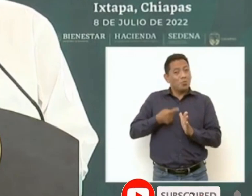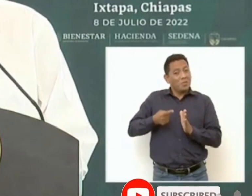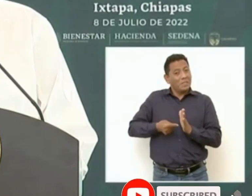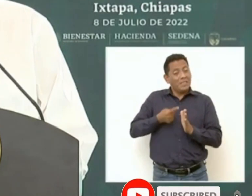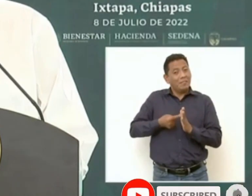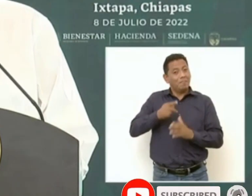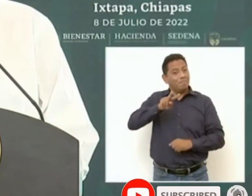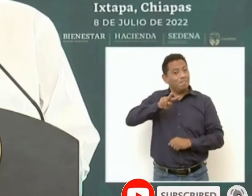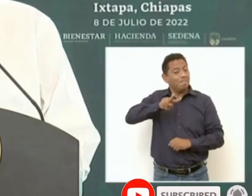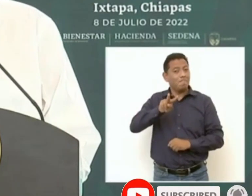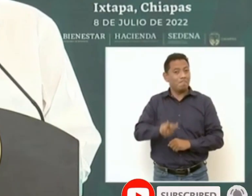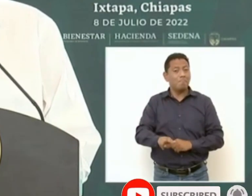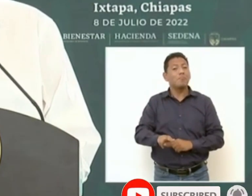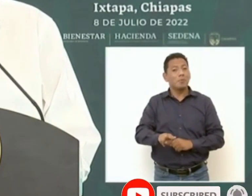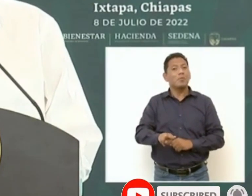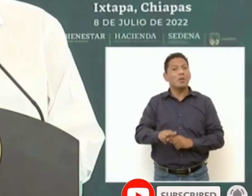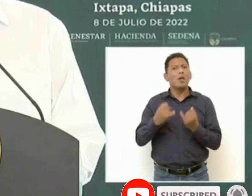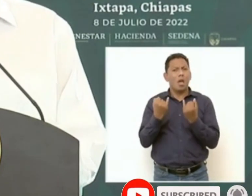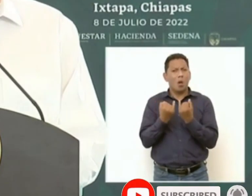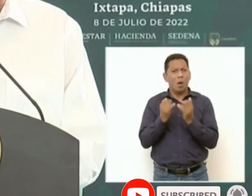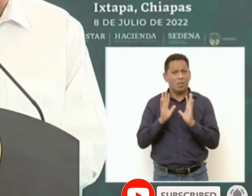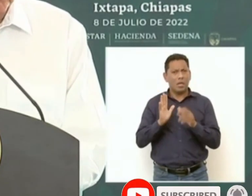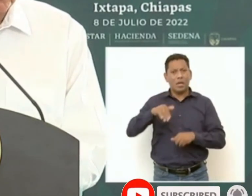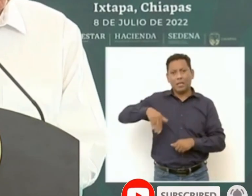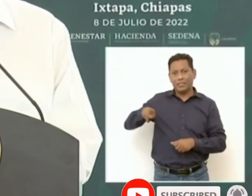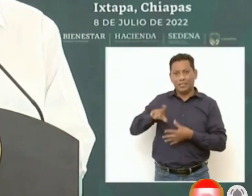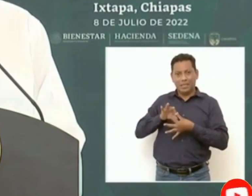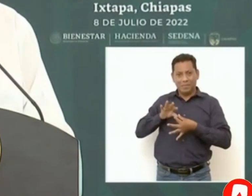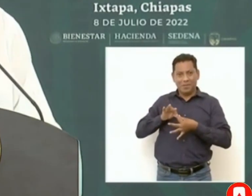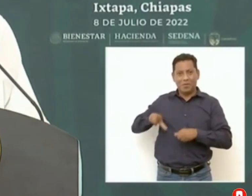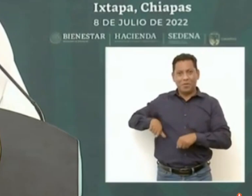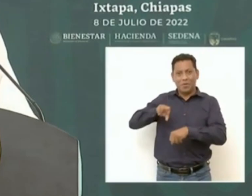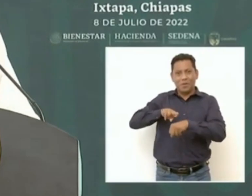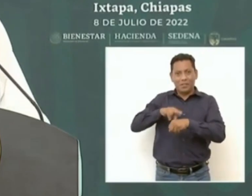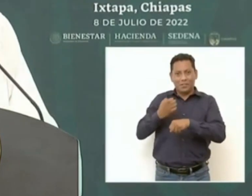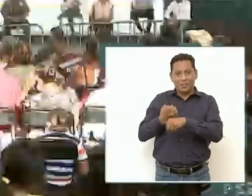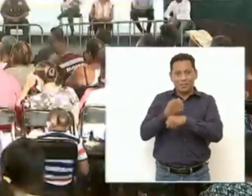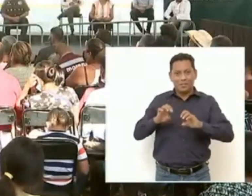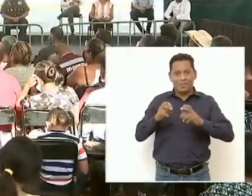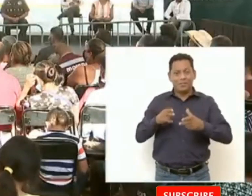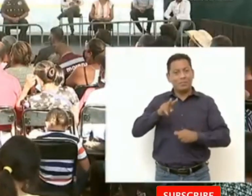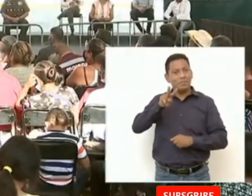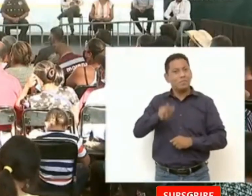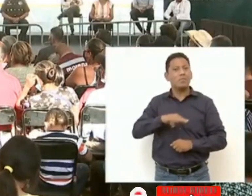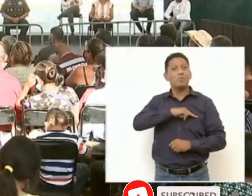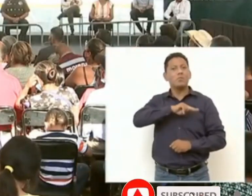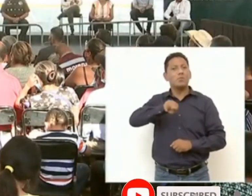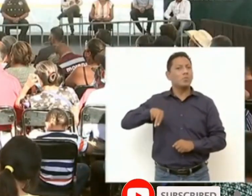y, como lo mencionó aquí el gobernador de Chiapas, actuamos